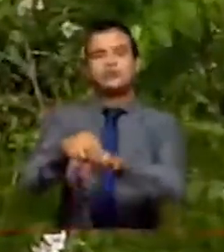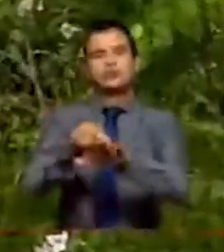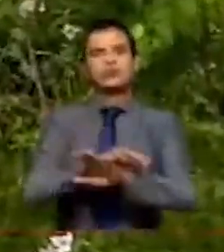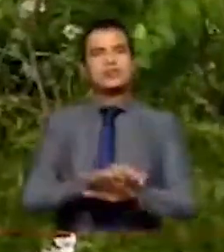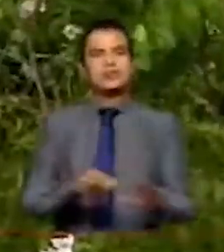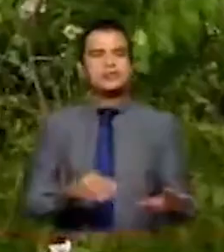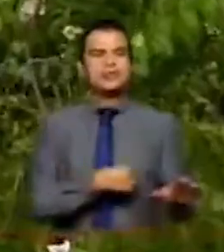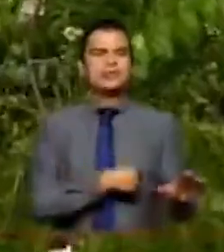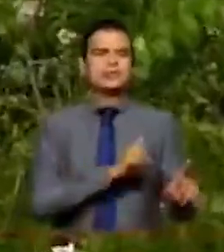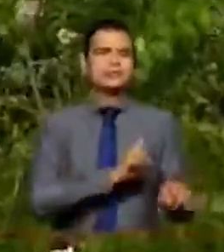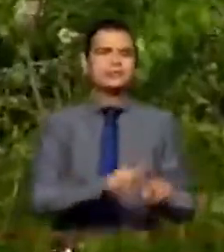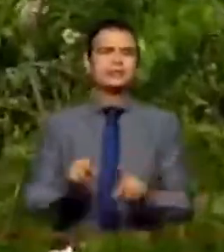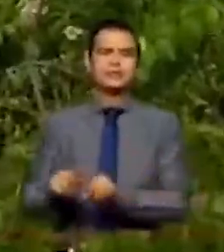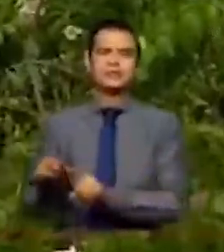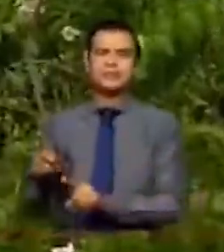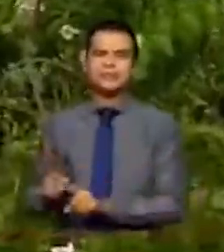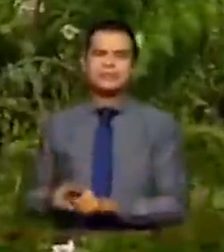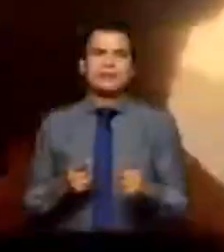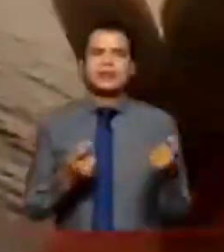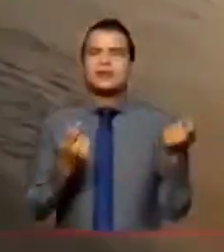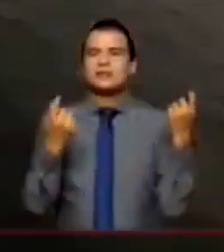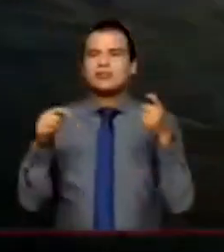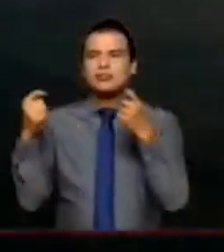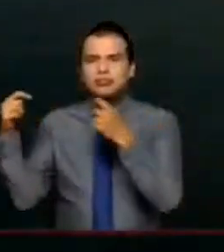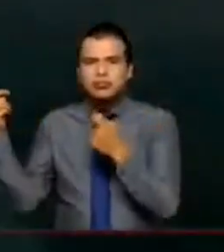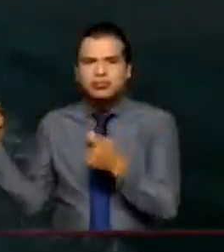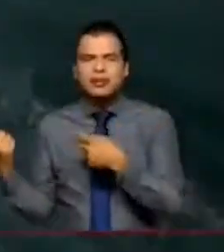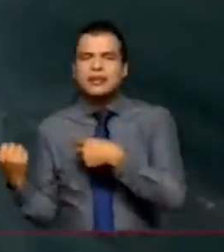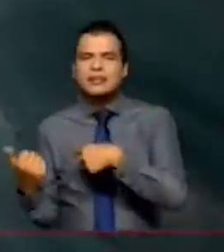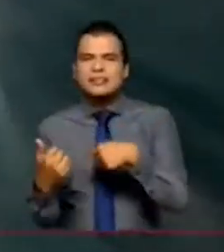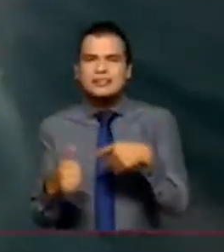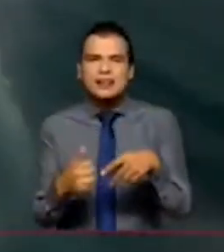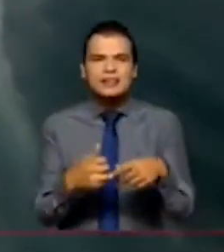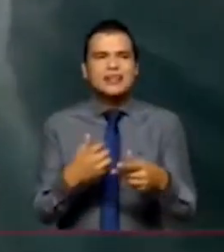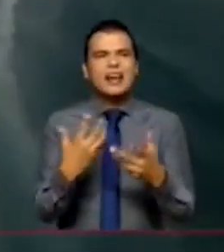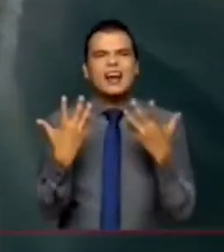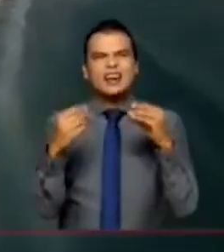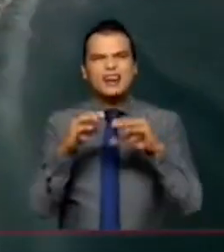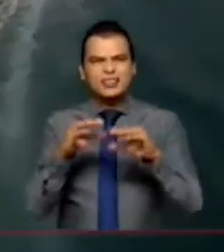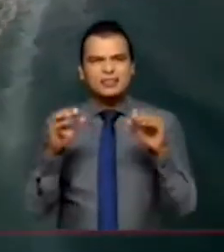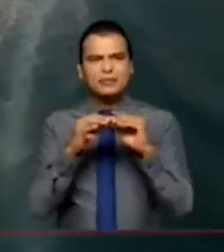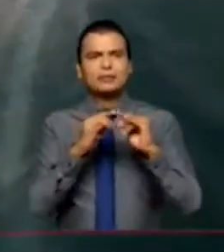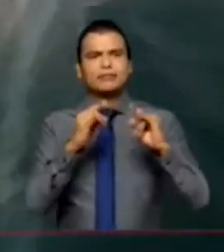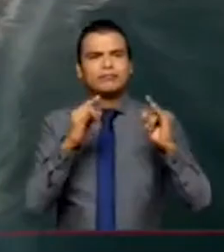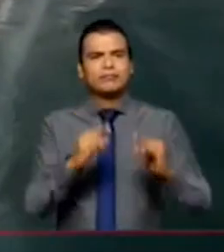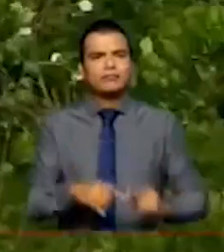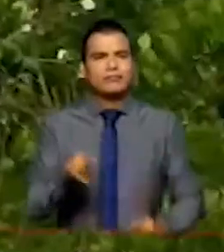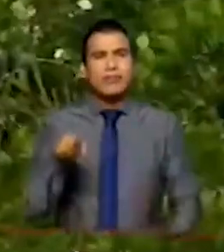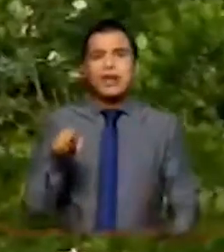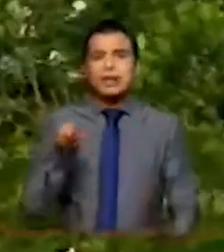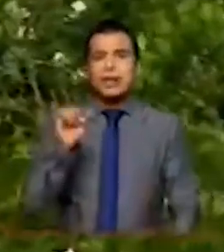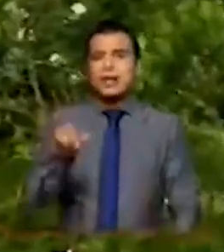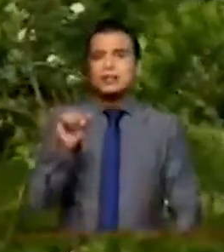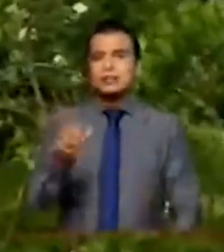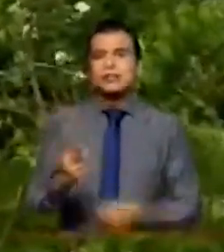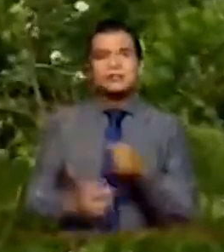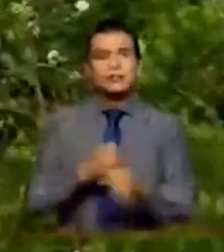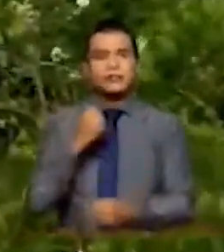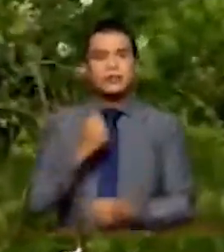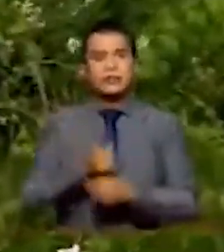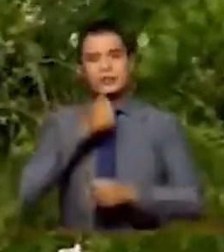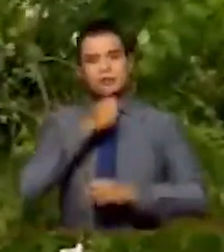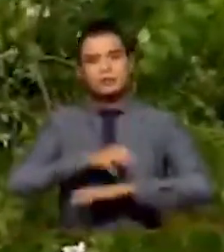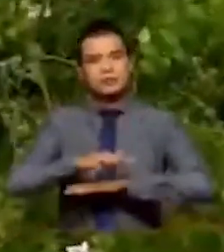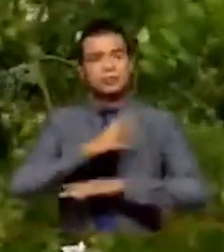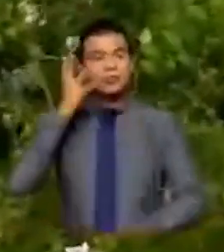turismo, vendí salsa, enseñé a bailar a los gringos salsa, acampé durante 2 años en la playa, surfié